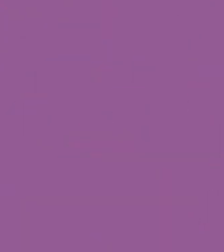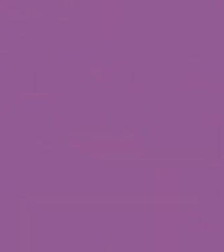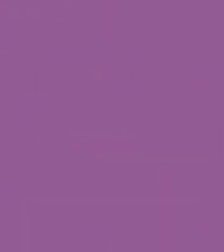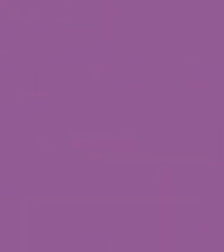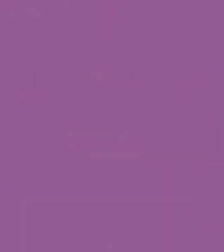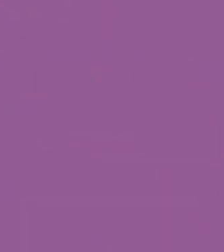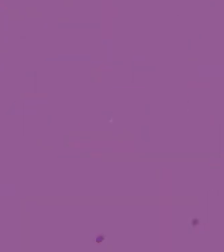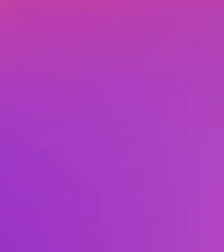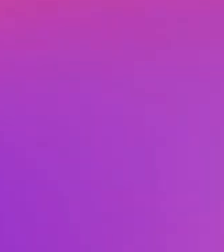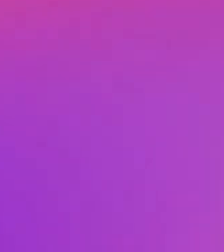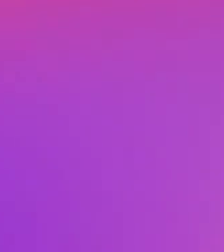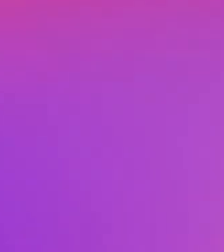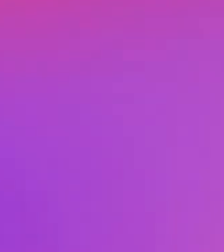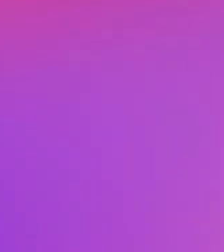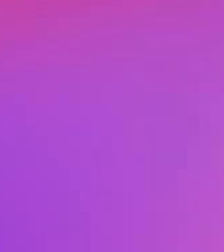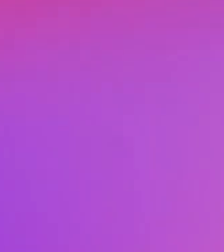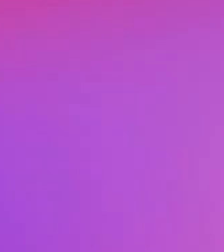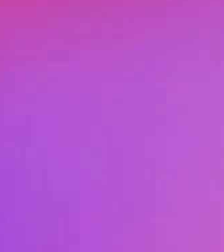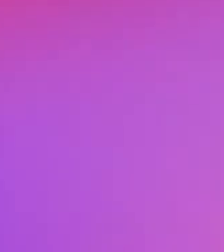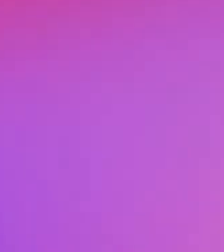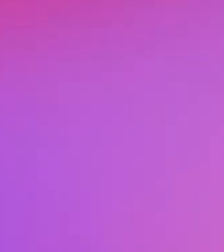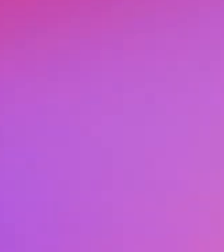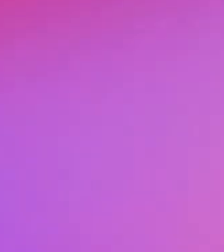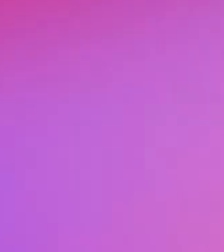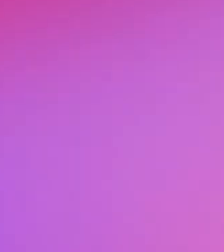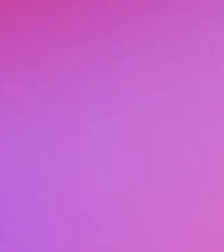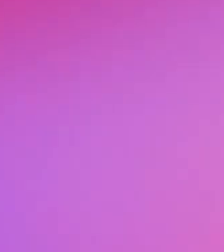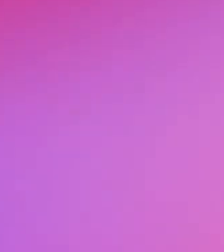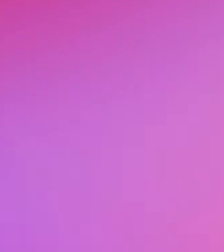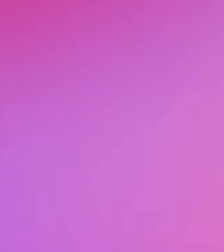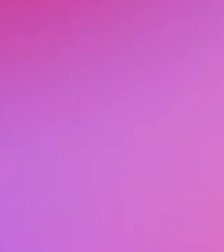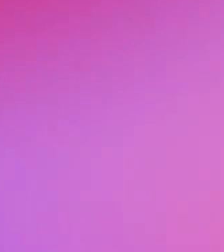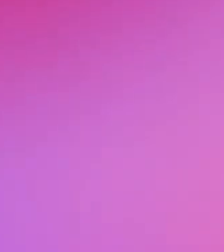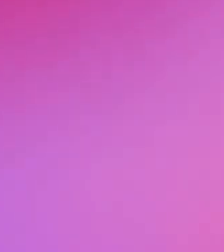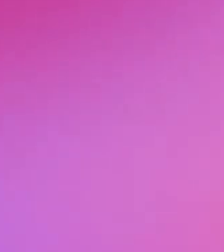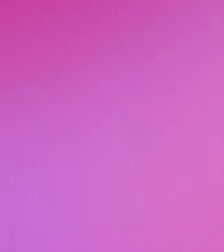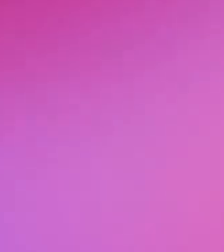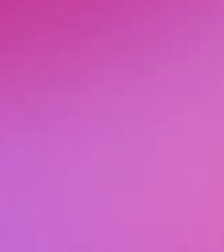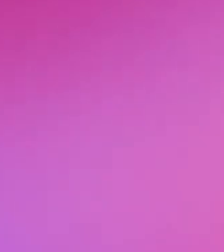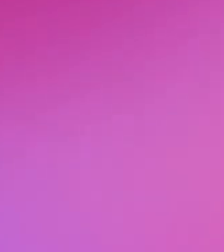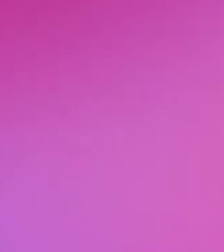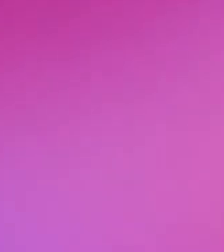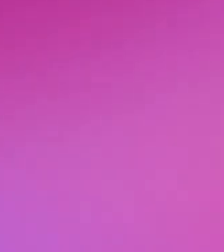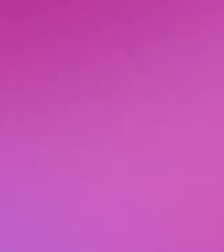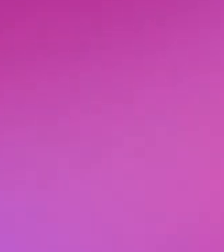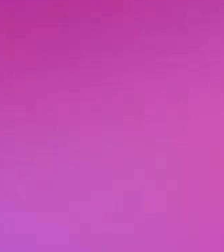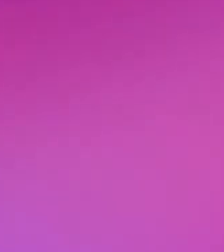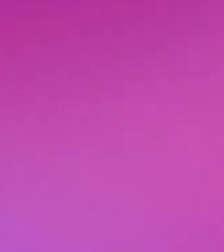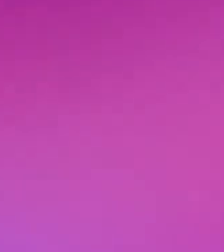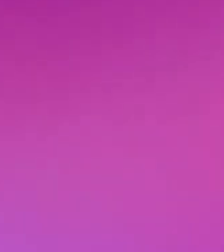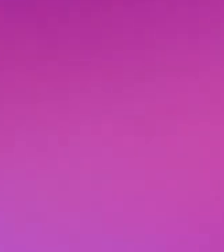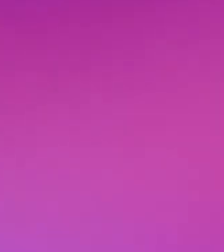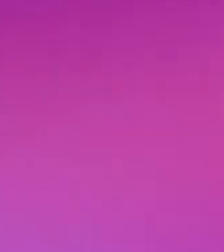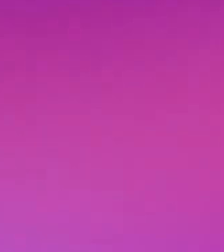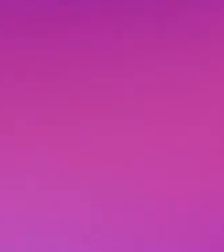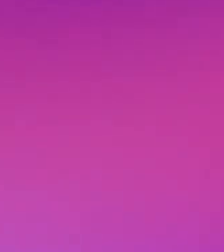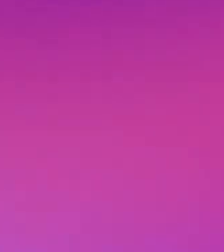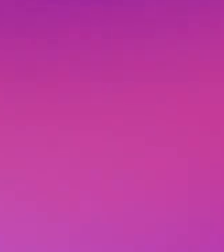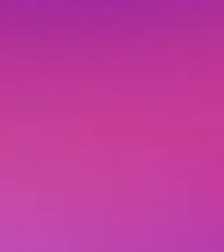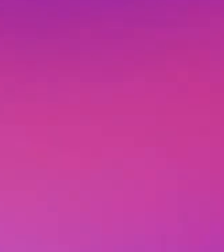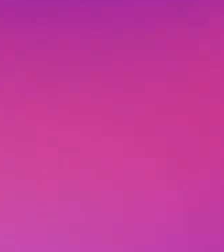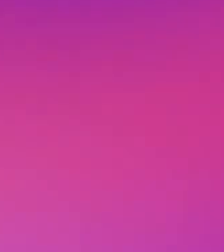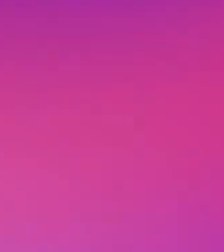Nueva España, iniciado en 1535. Antes de despedirnos, los retamos a elaborar el